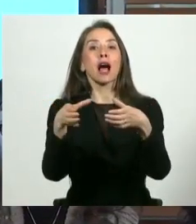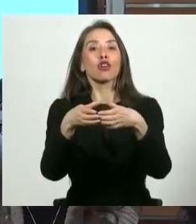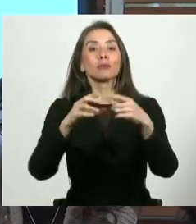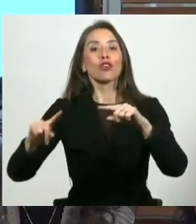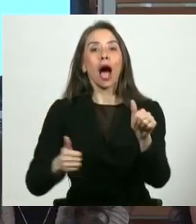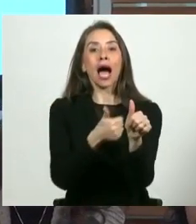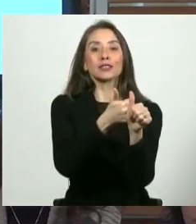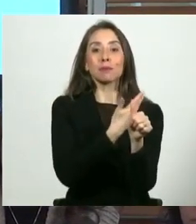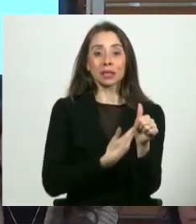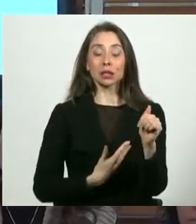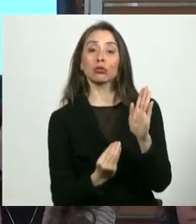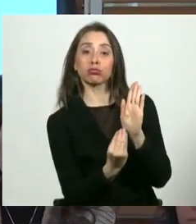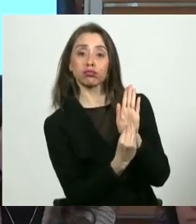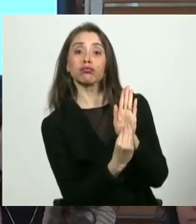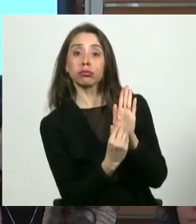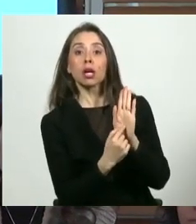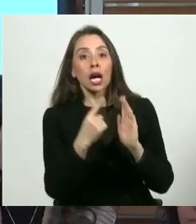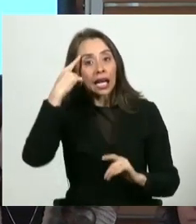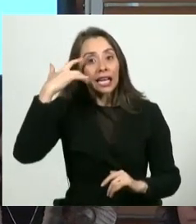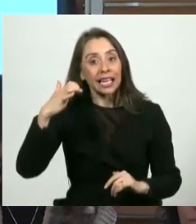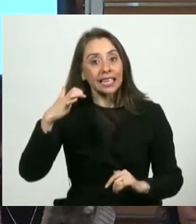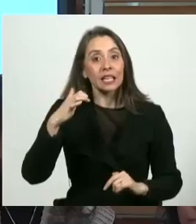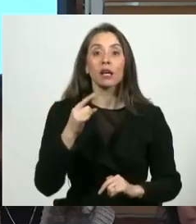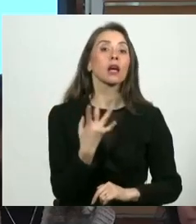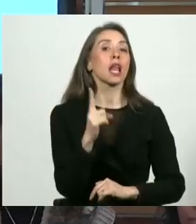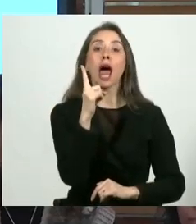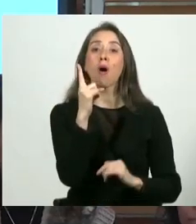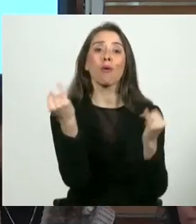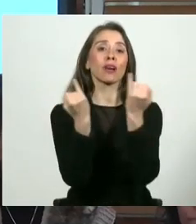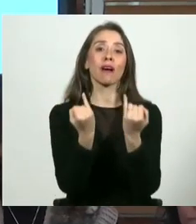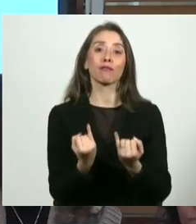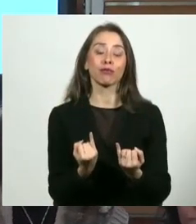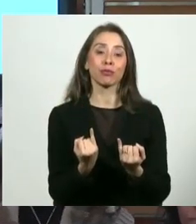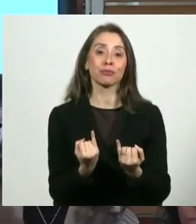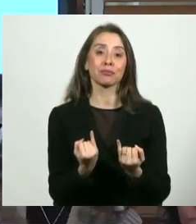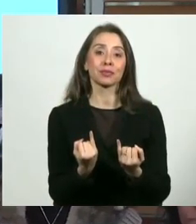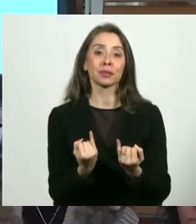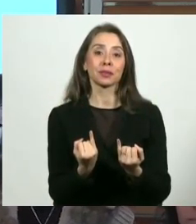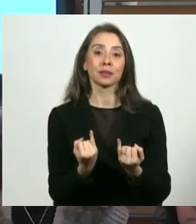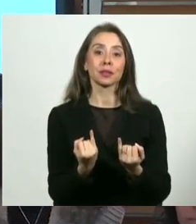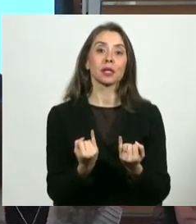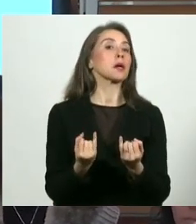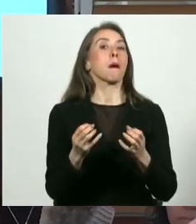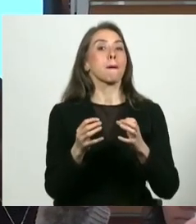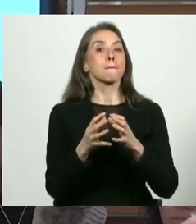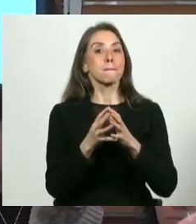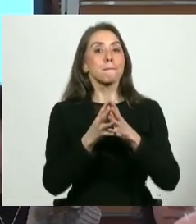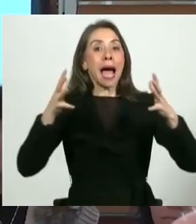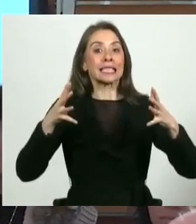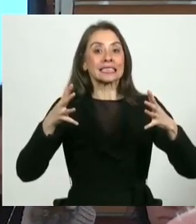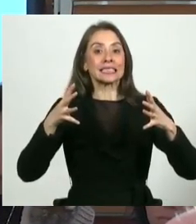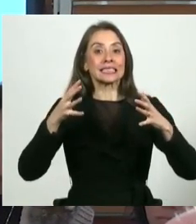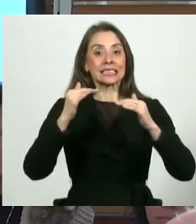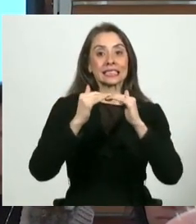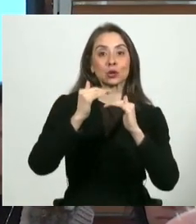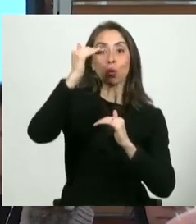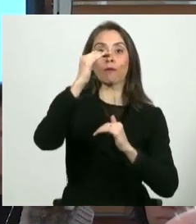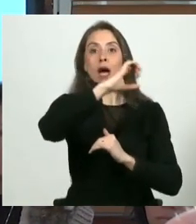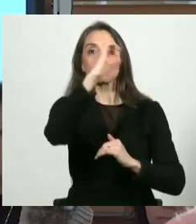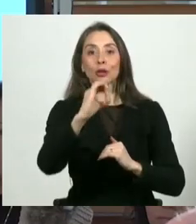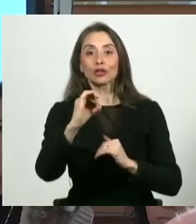Presidencial. Creemos de que es el único modo de llegar a aumentar el porcentaje